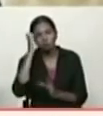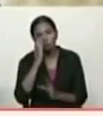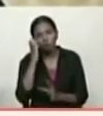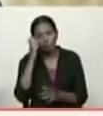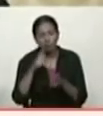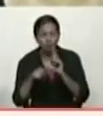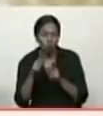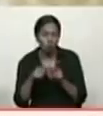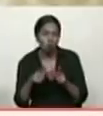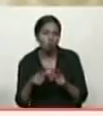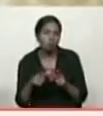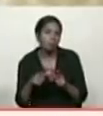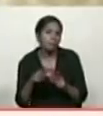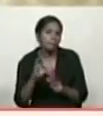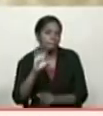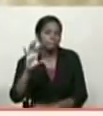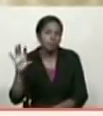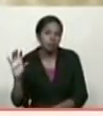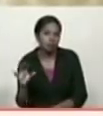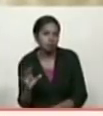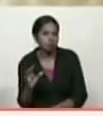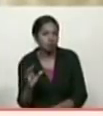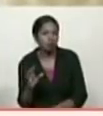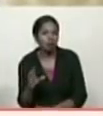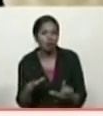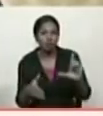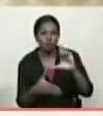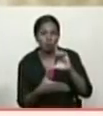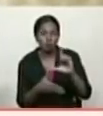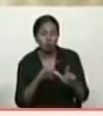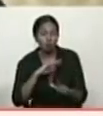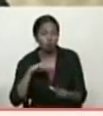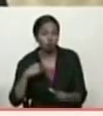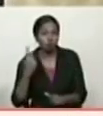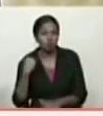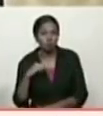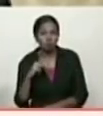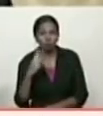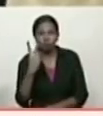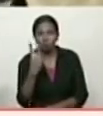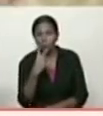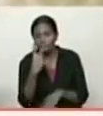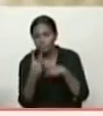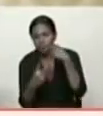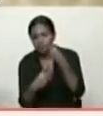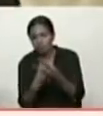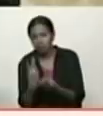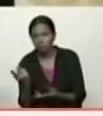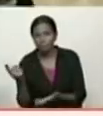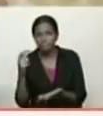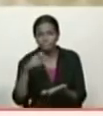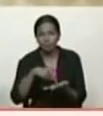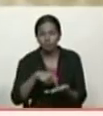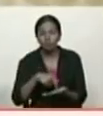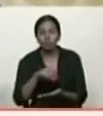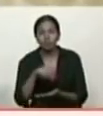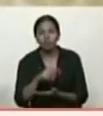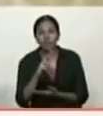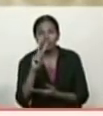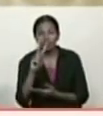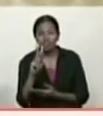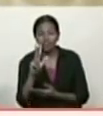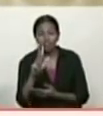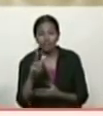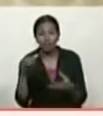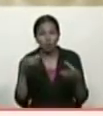países latinoamericanos, fundamentalmente desde Europa. Hemos tenido ya dos visitas de ellos, yo me he reunido tres veces con ellos,